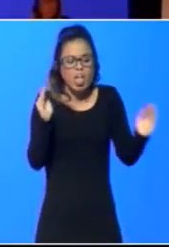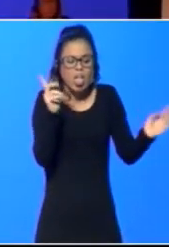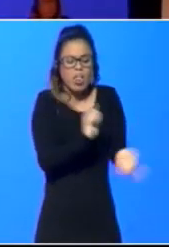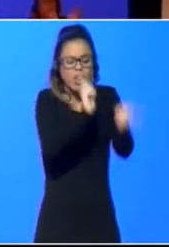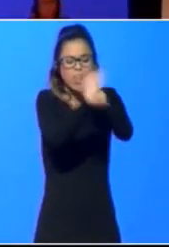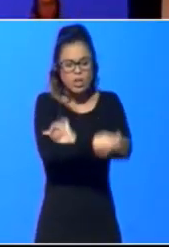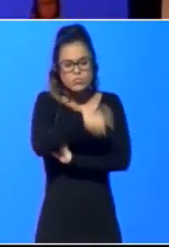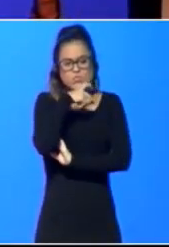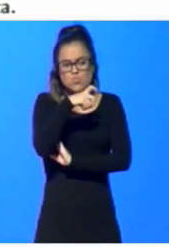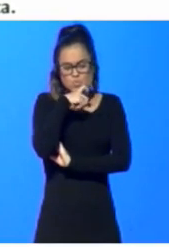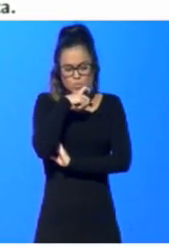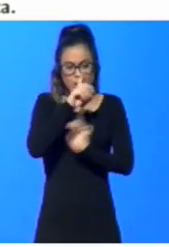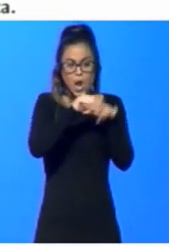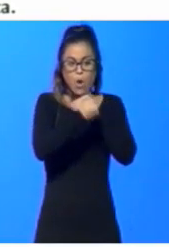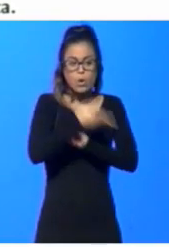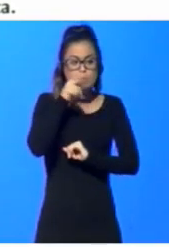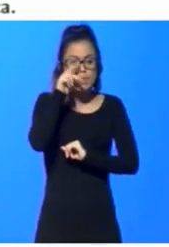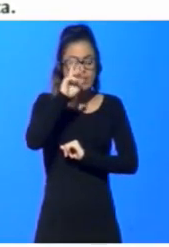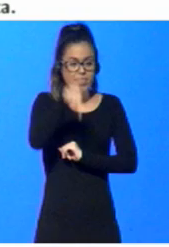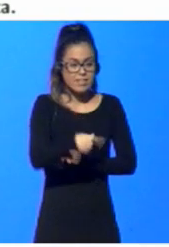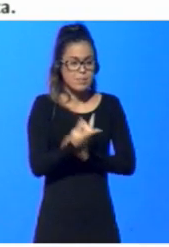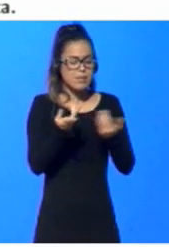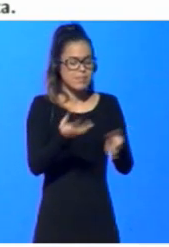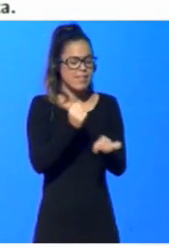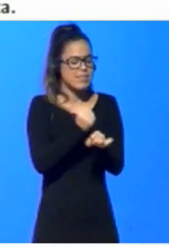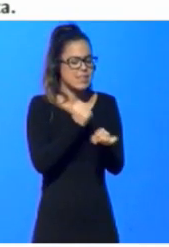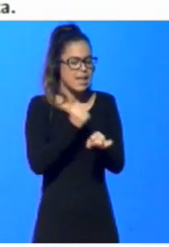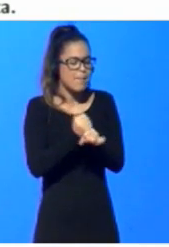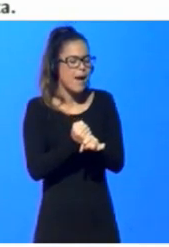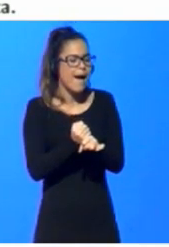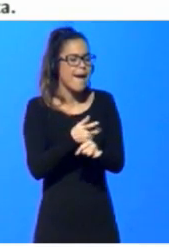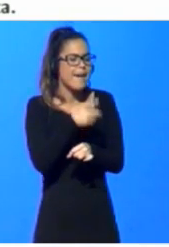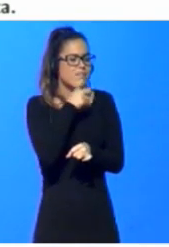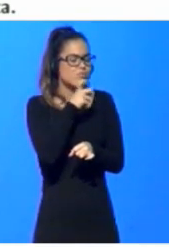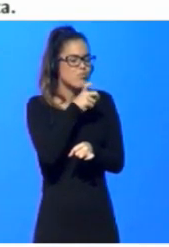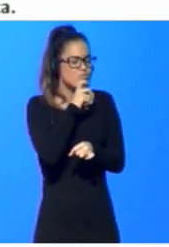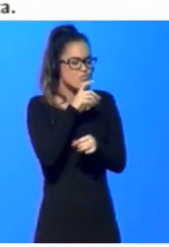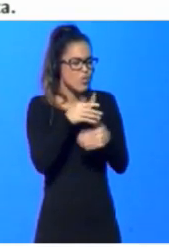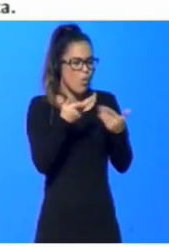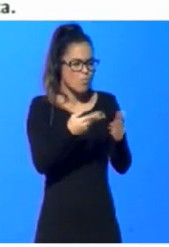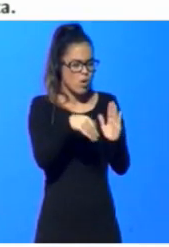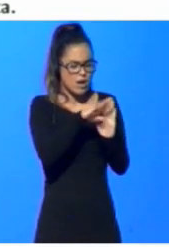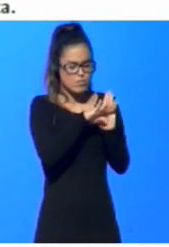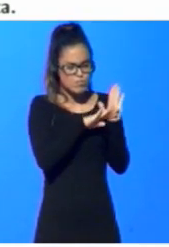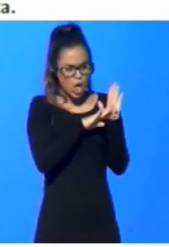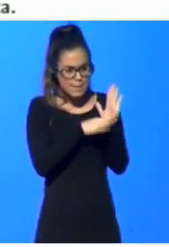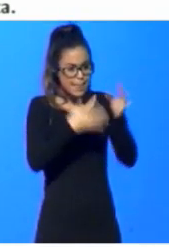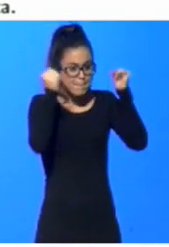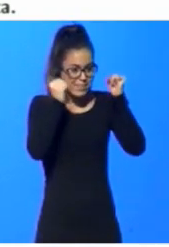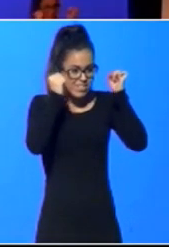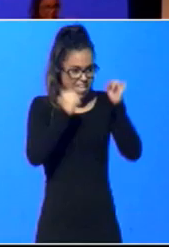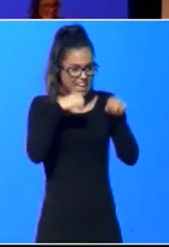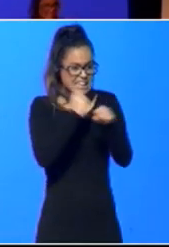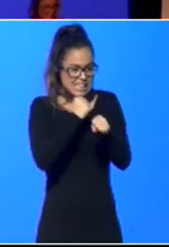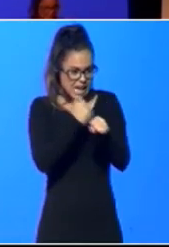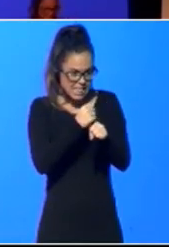experiencia concreta de cómo se está trabajando desde un programa de aprendizaje de tareas, que